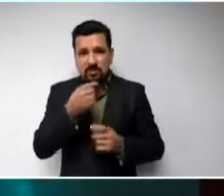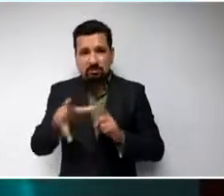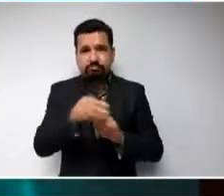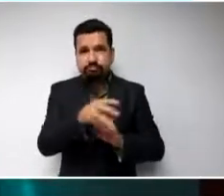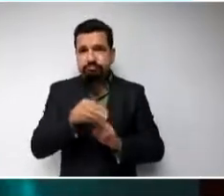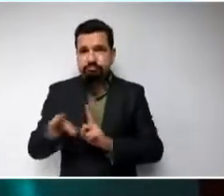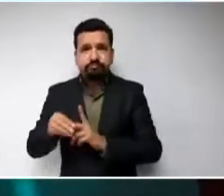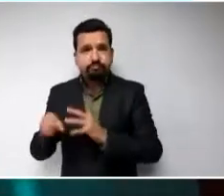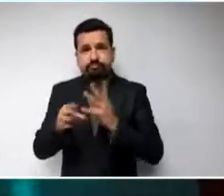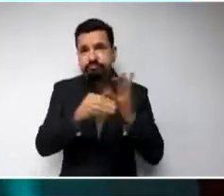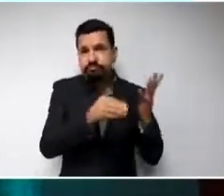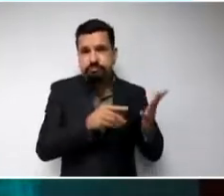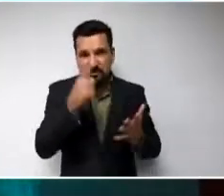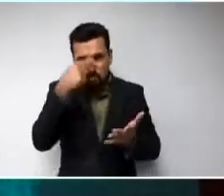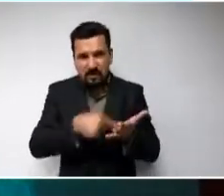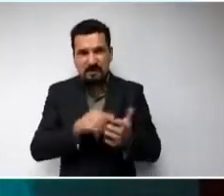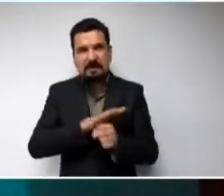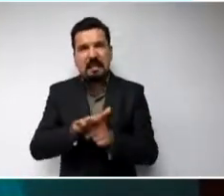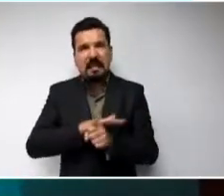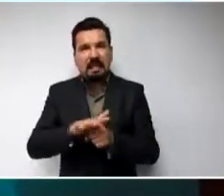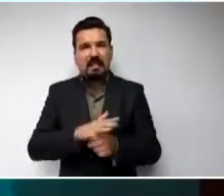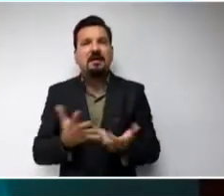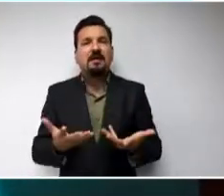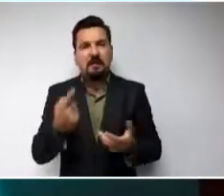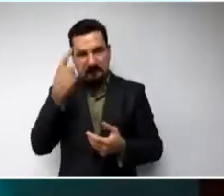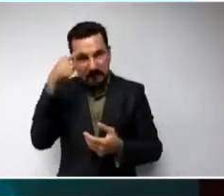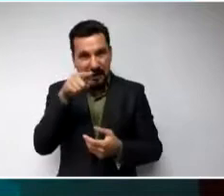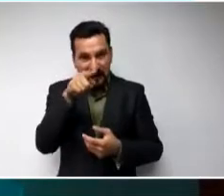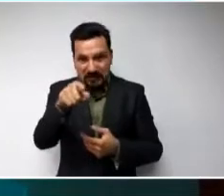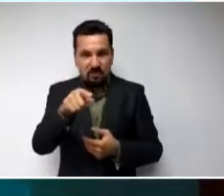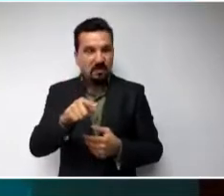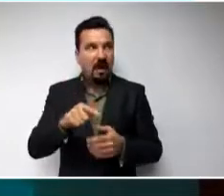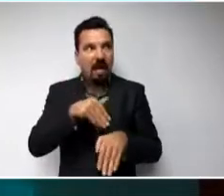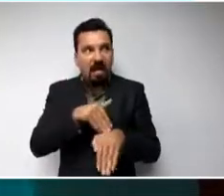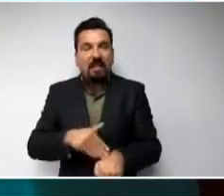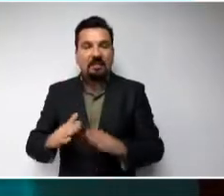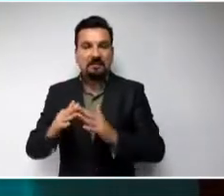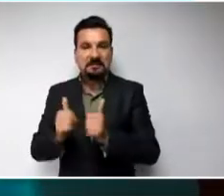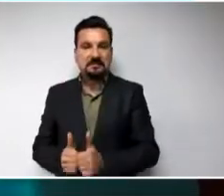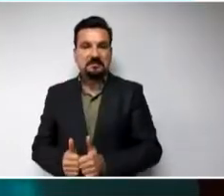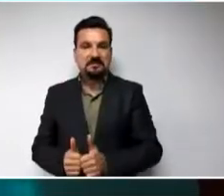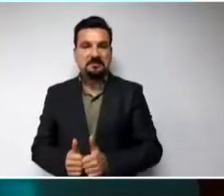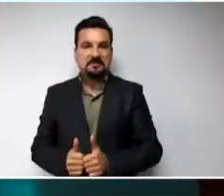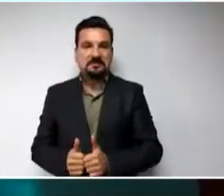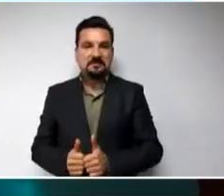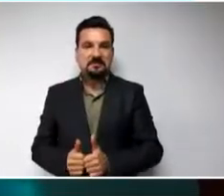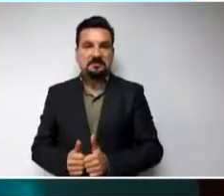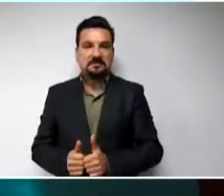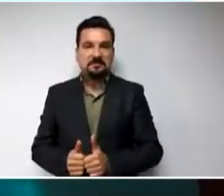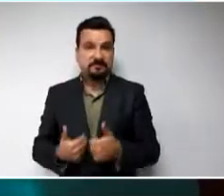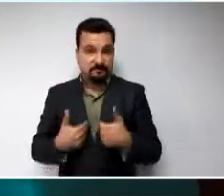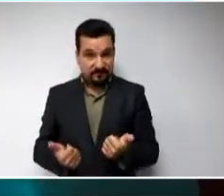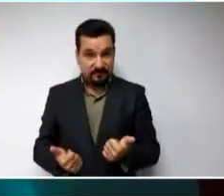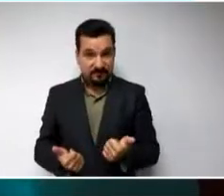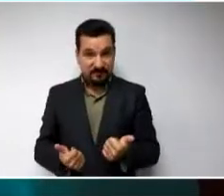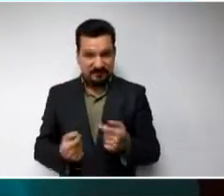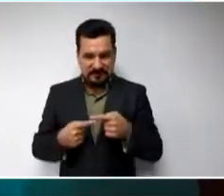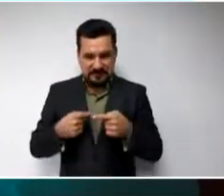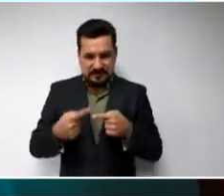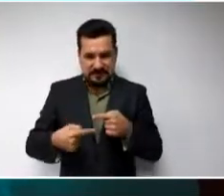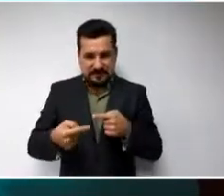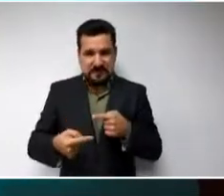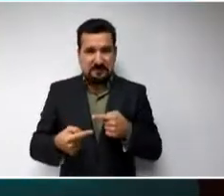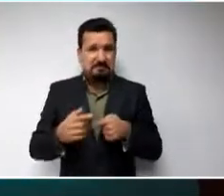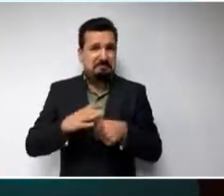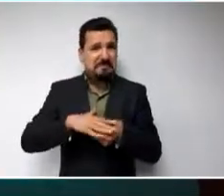te parecen suficientes como para quedarte en casa estamos por entrar a la